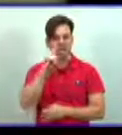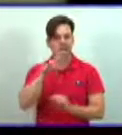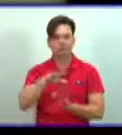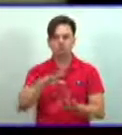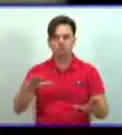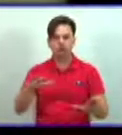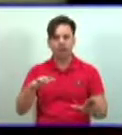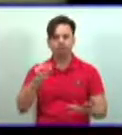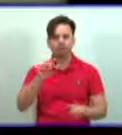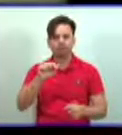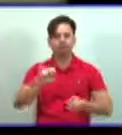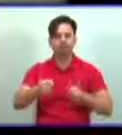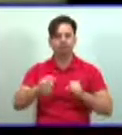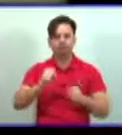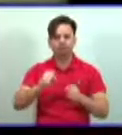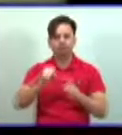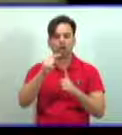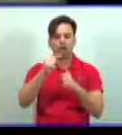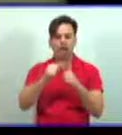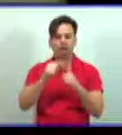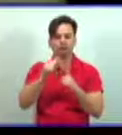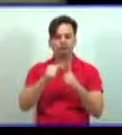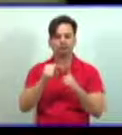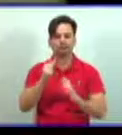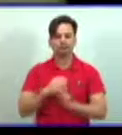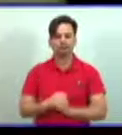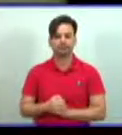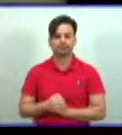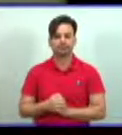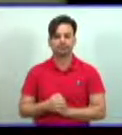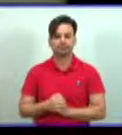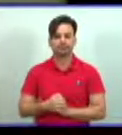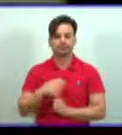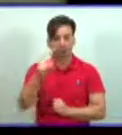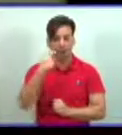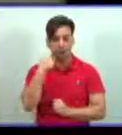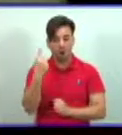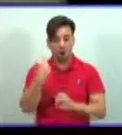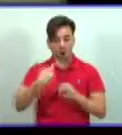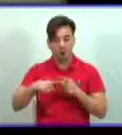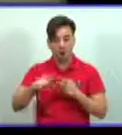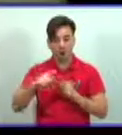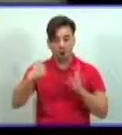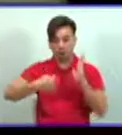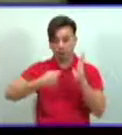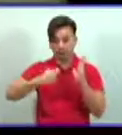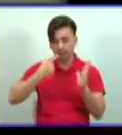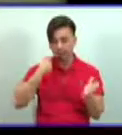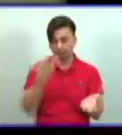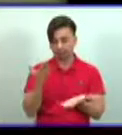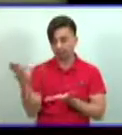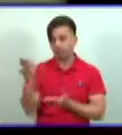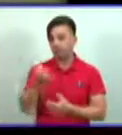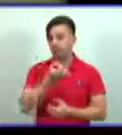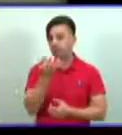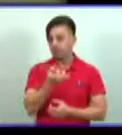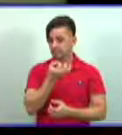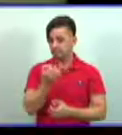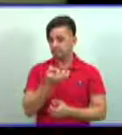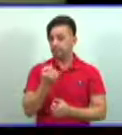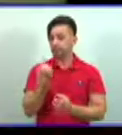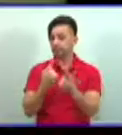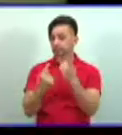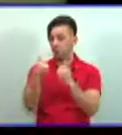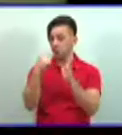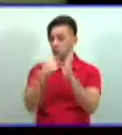explicación a este fenómeno, primero en un material audiovisual y después con el apoyo de algunos elementos descritos